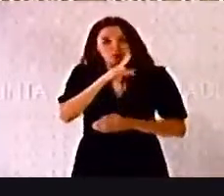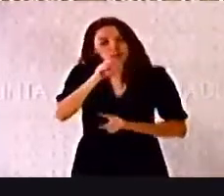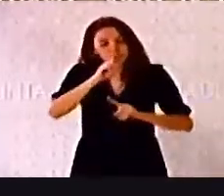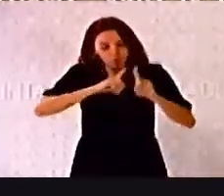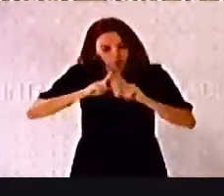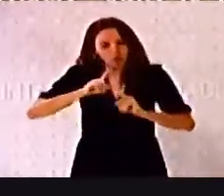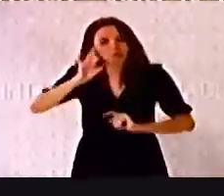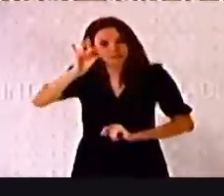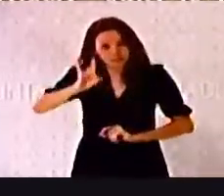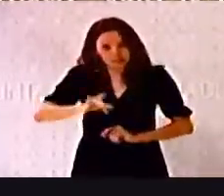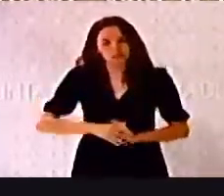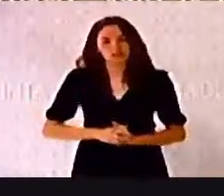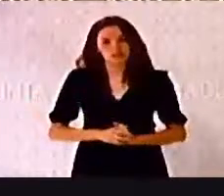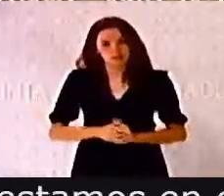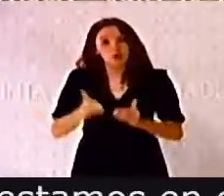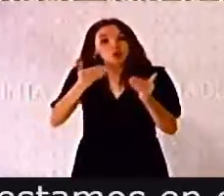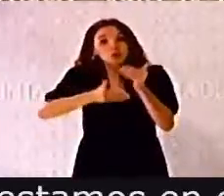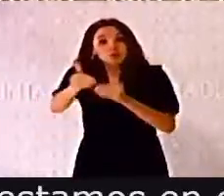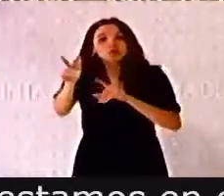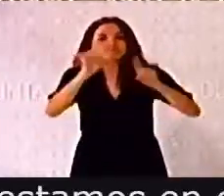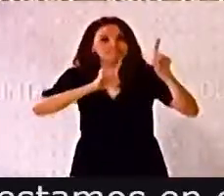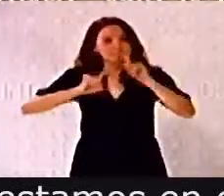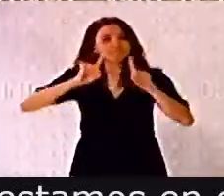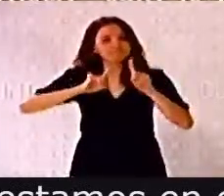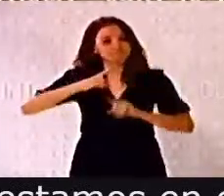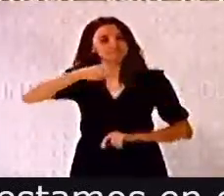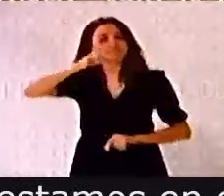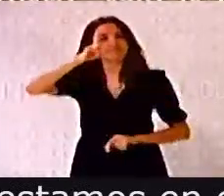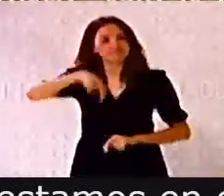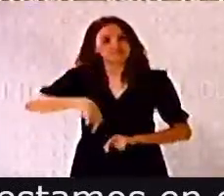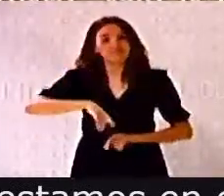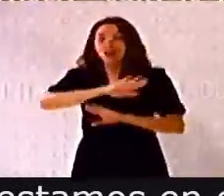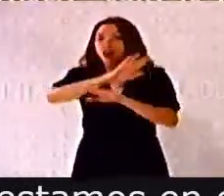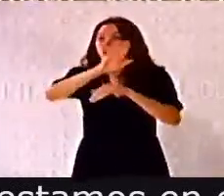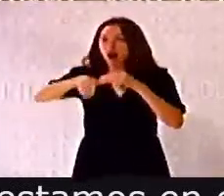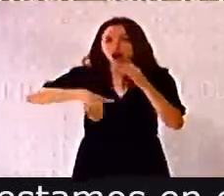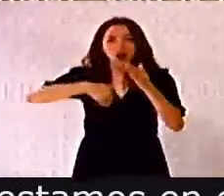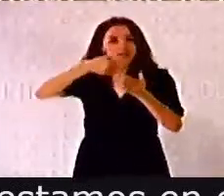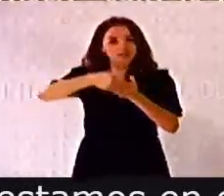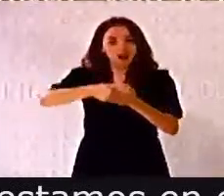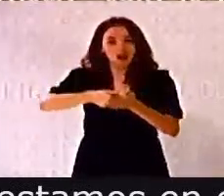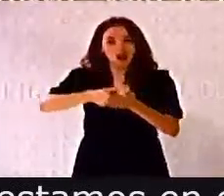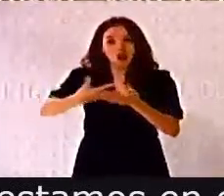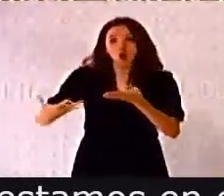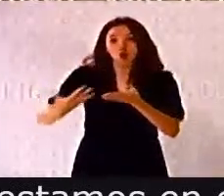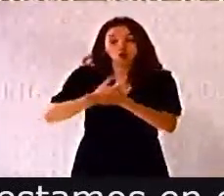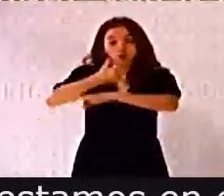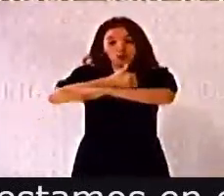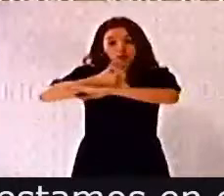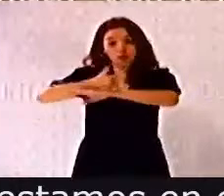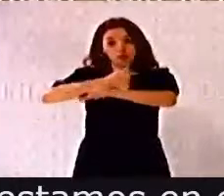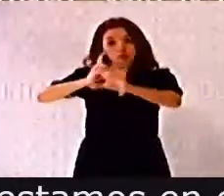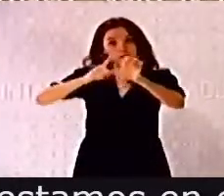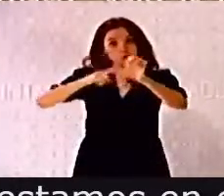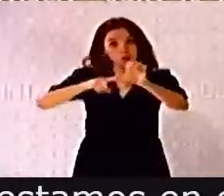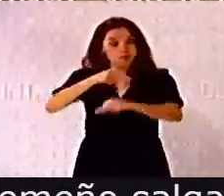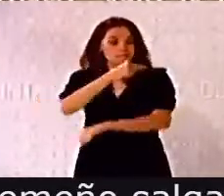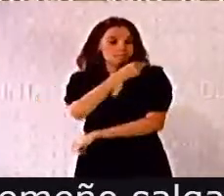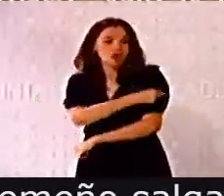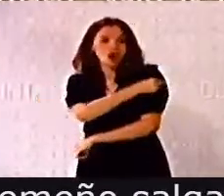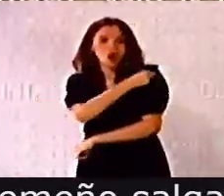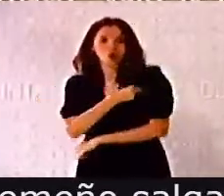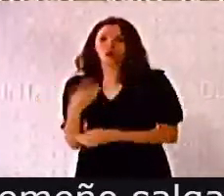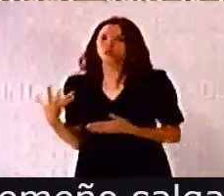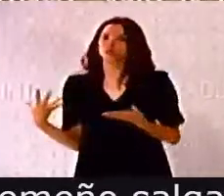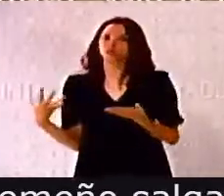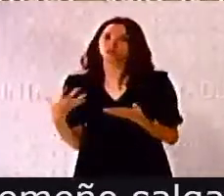preocupado. Y lo estaré hasta que el último extremeño que se vacune salga de su consultorio o de su centro de salud. Hasta